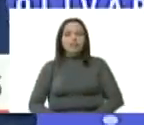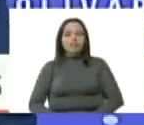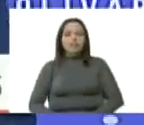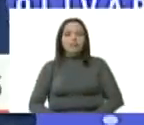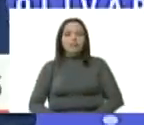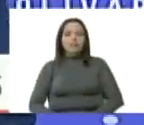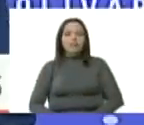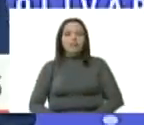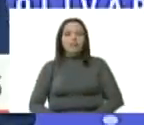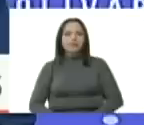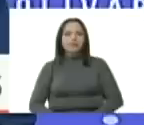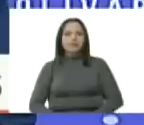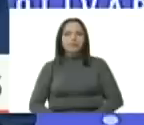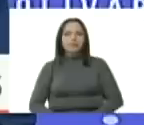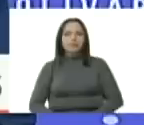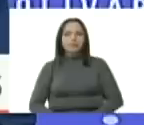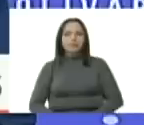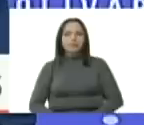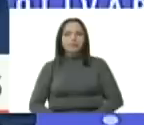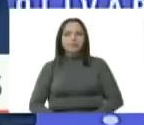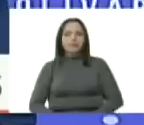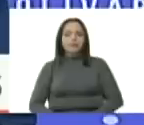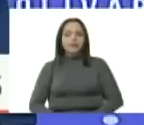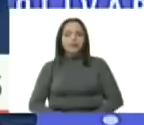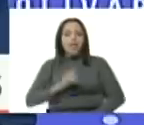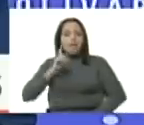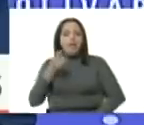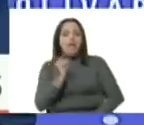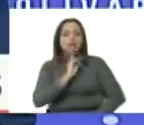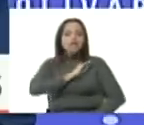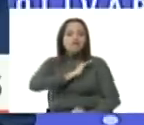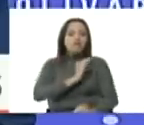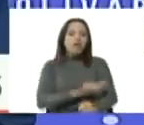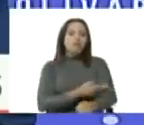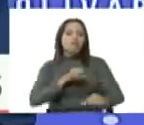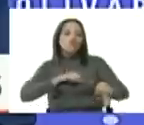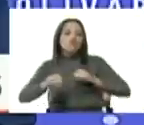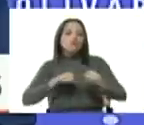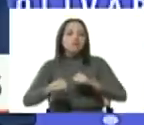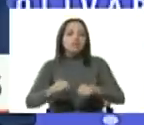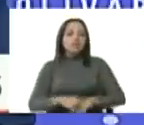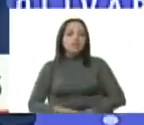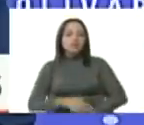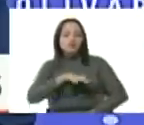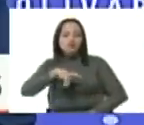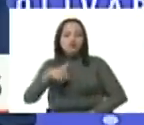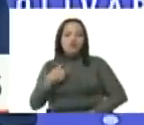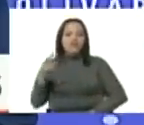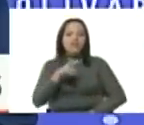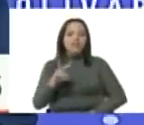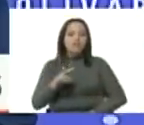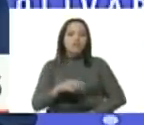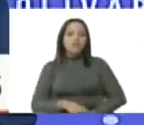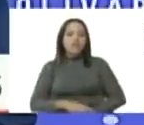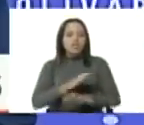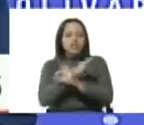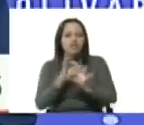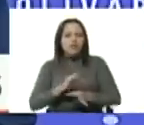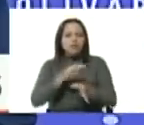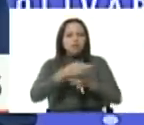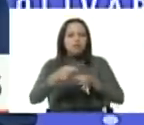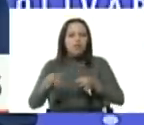Estoy de acuerdo. Hay que fortalecer el movimiento Somos Venezuela a nivel municipal, que